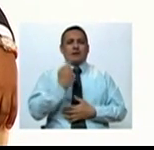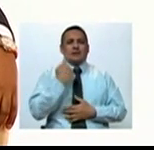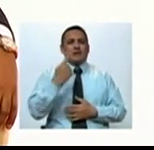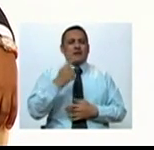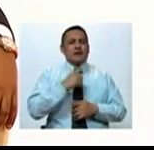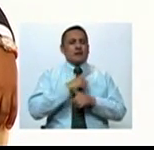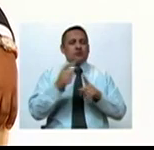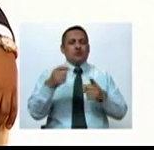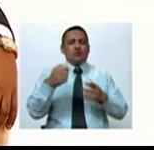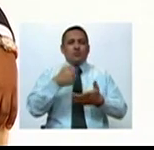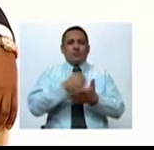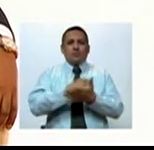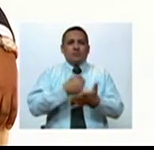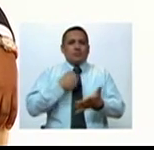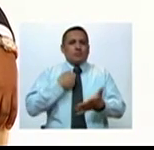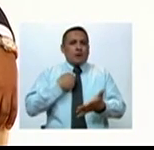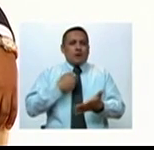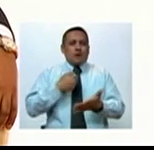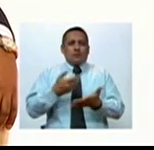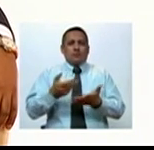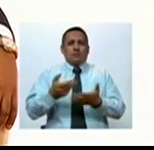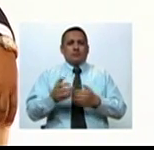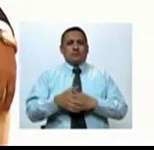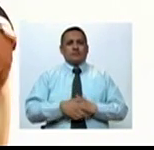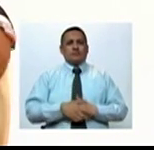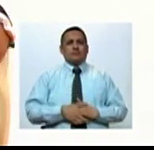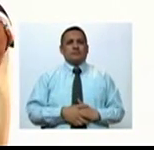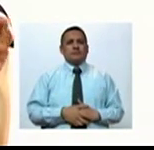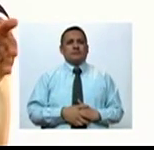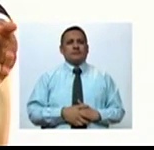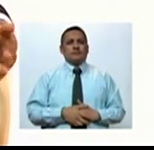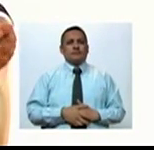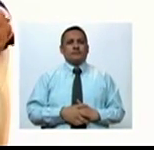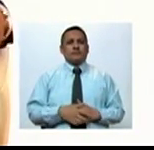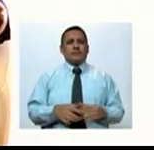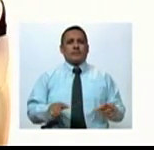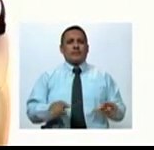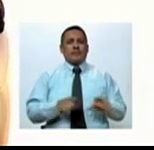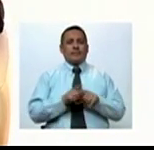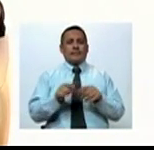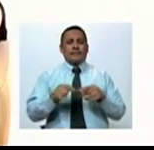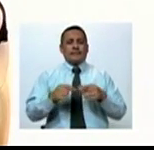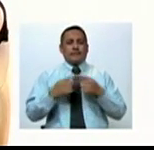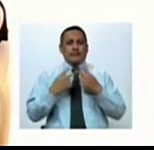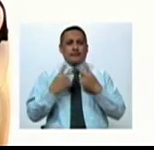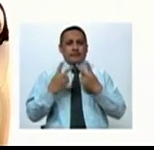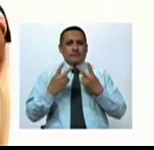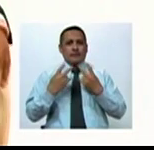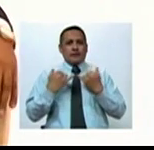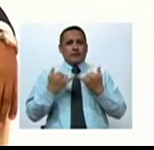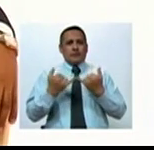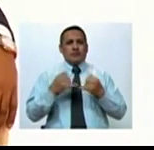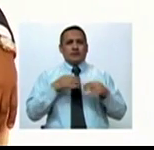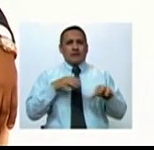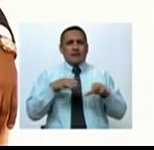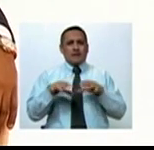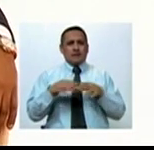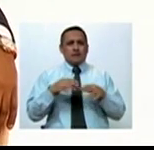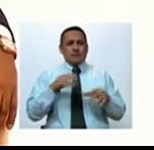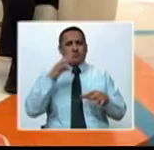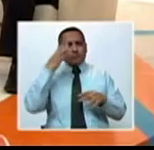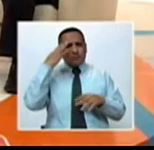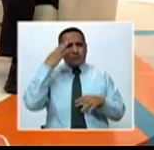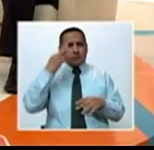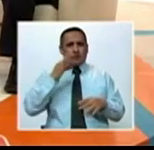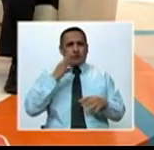retribución y no una remuneración. Claro. Con lo cual están